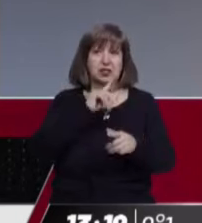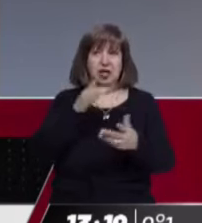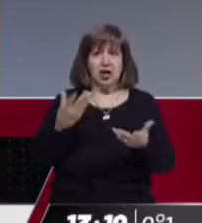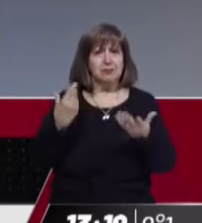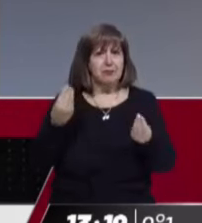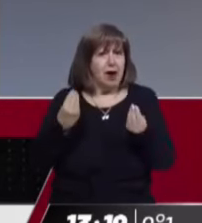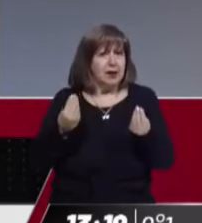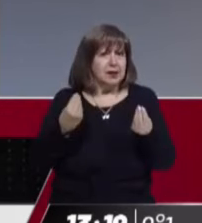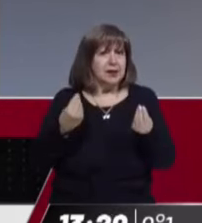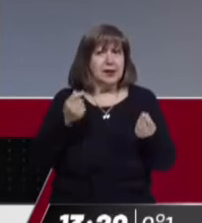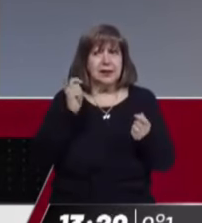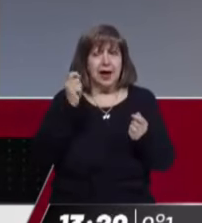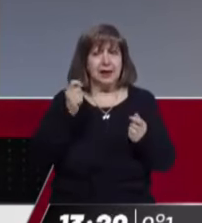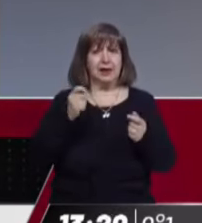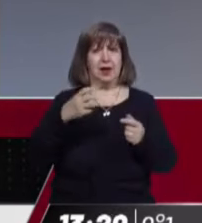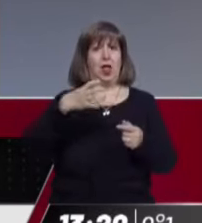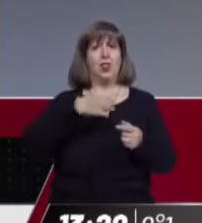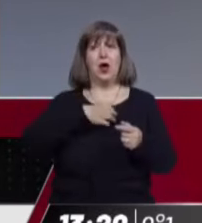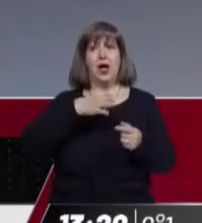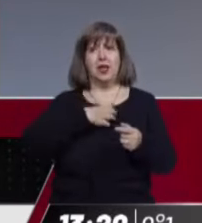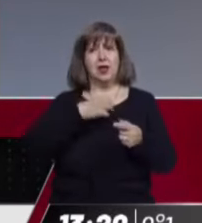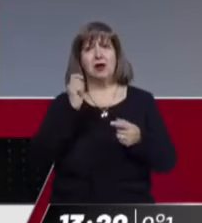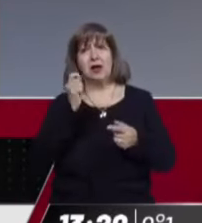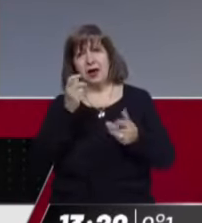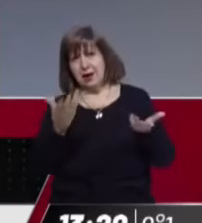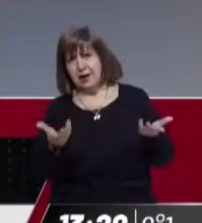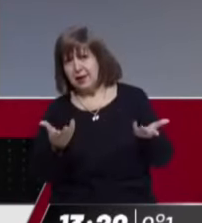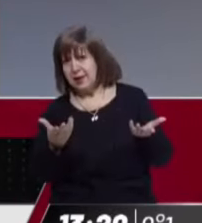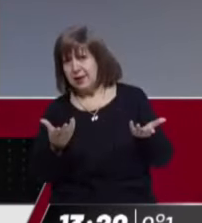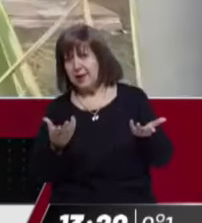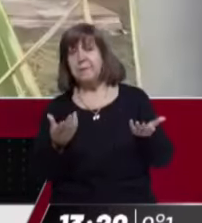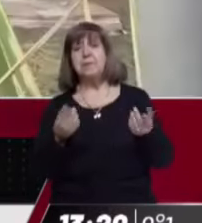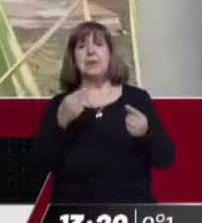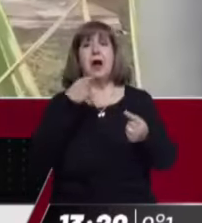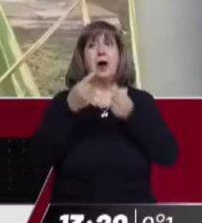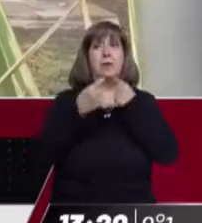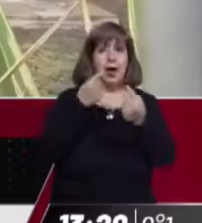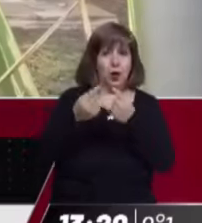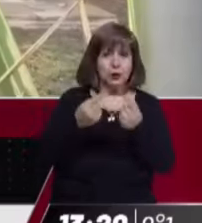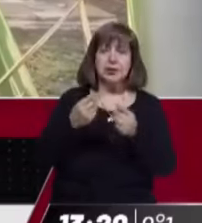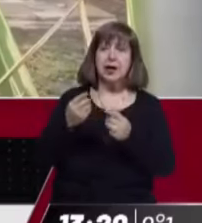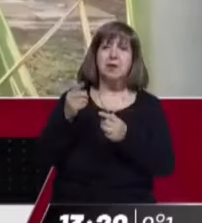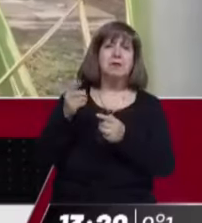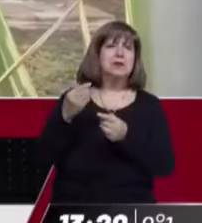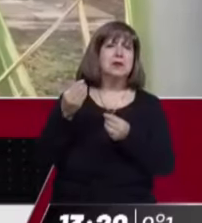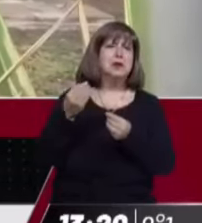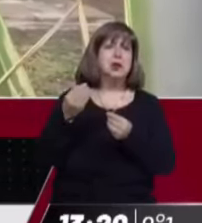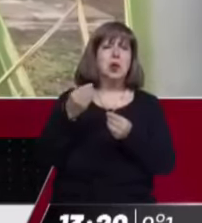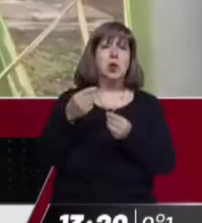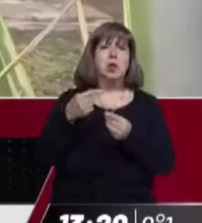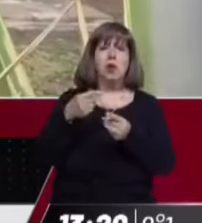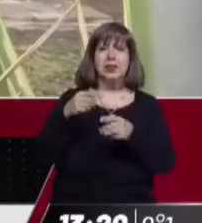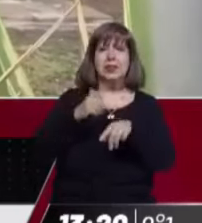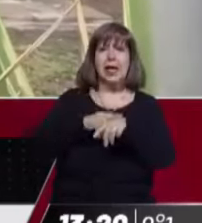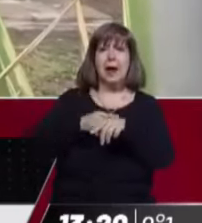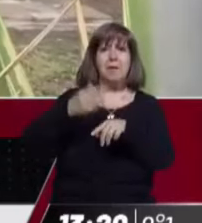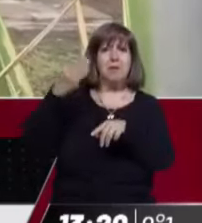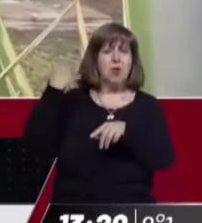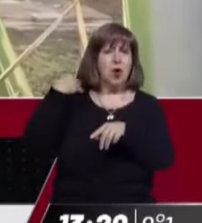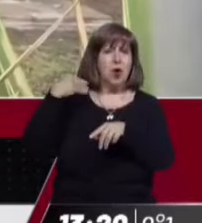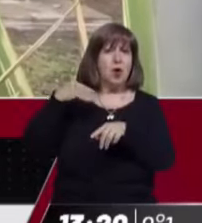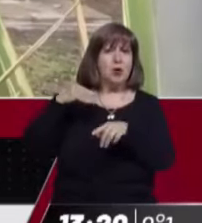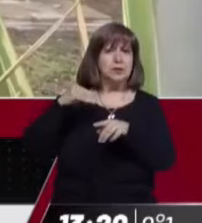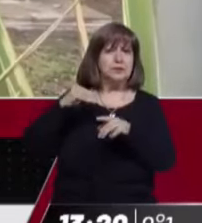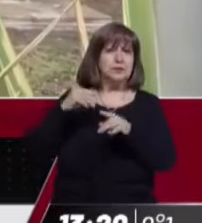curso contra el propietario de este lugar estuvimos averiguando por ejemplo cómo ha sido en el último tiempo el perjuicio